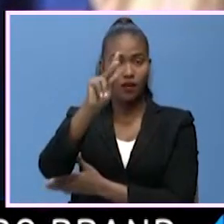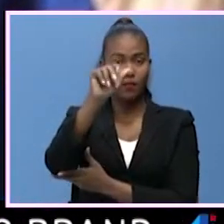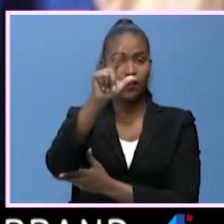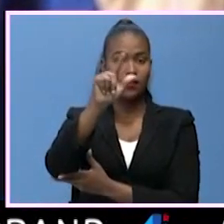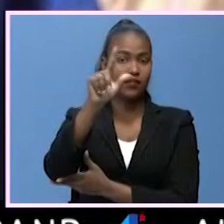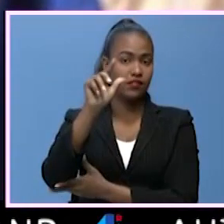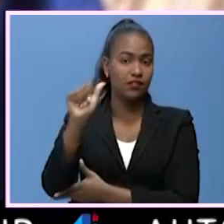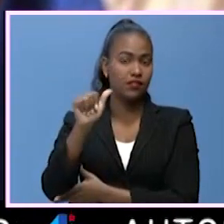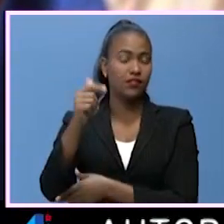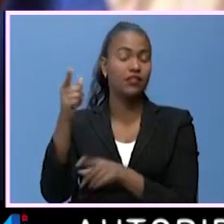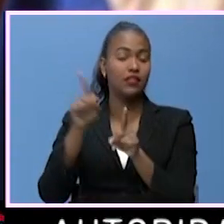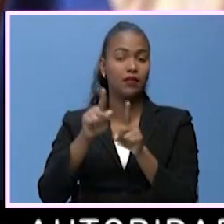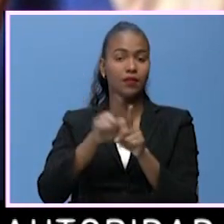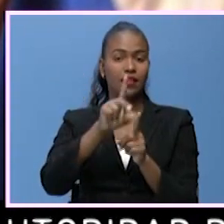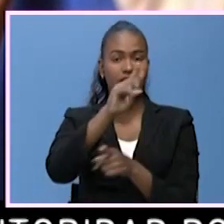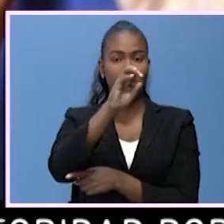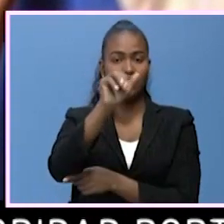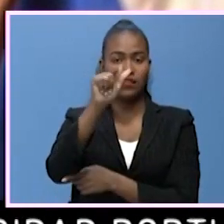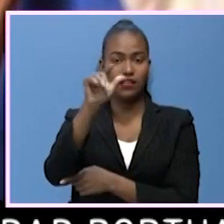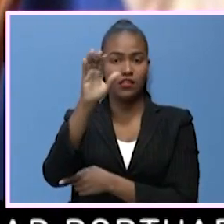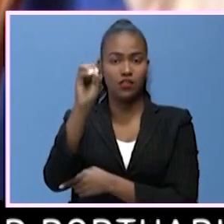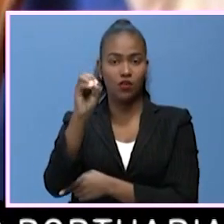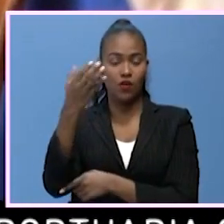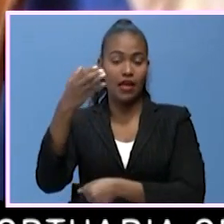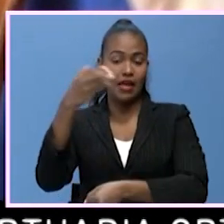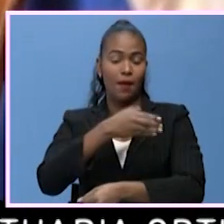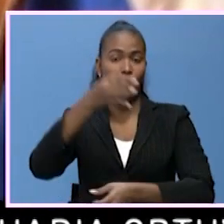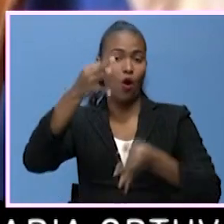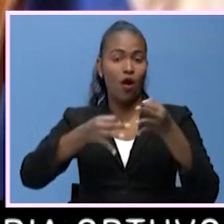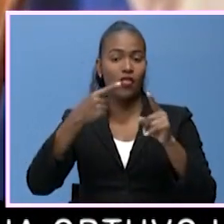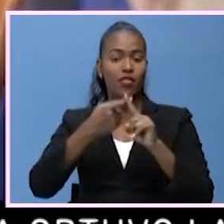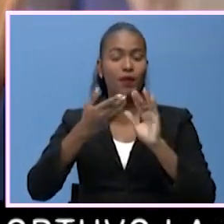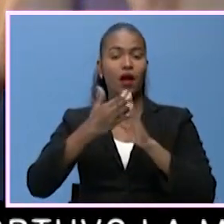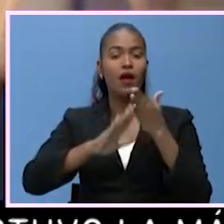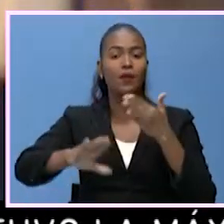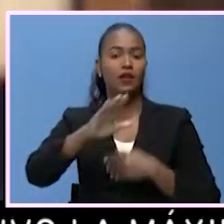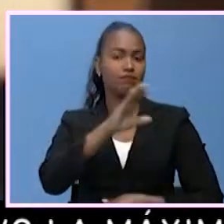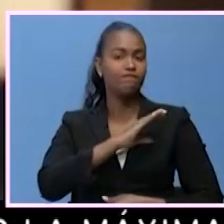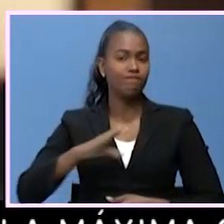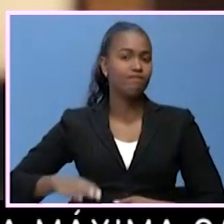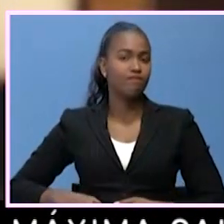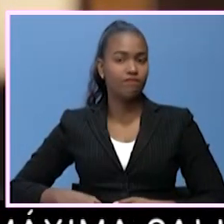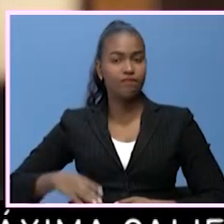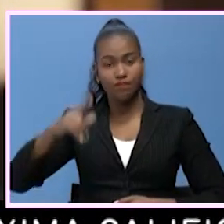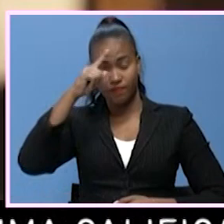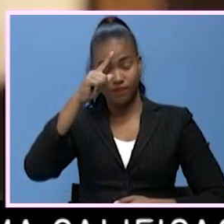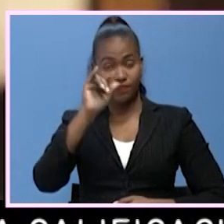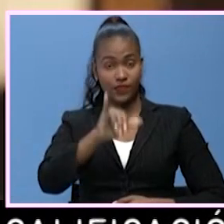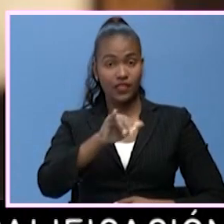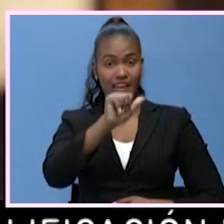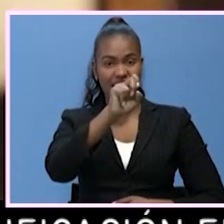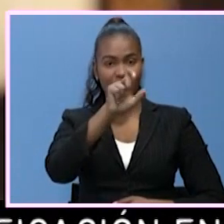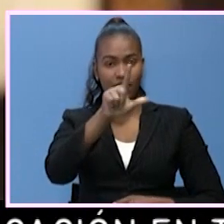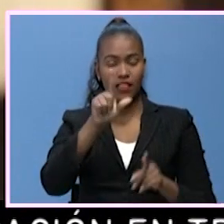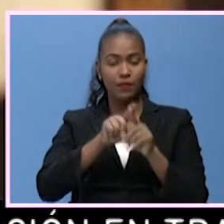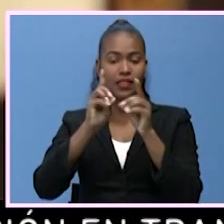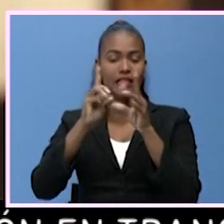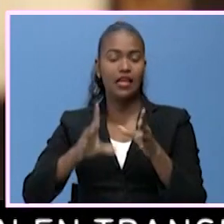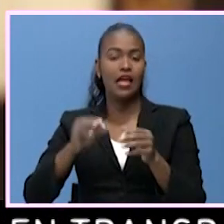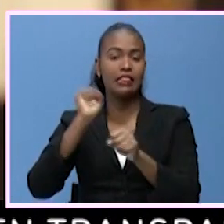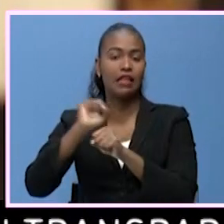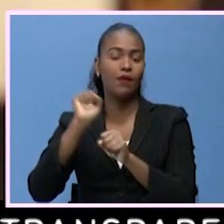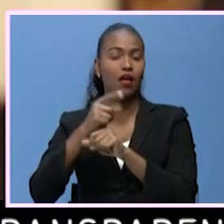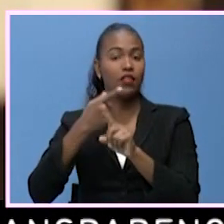Ignacio Paliza, Dio Astacio, enlace del Poder Ejecutivo y la Comunidad Cristiana, Aníbal Beliar, director general de operaciones